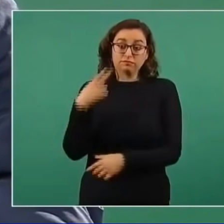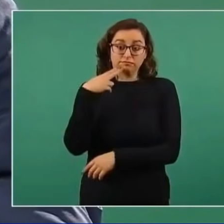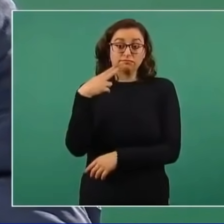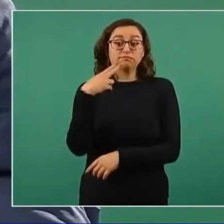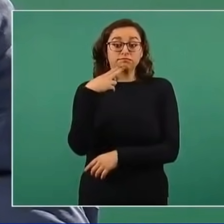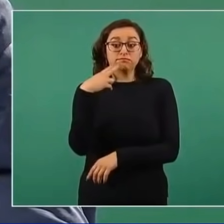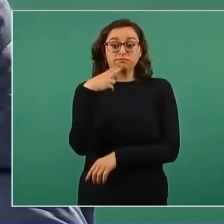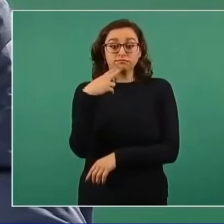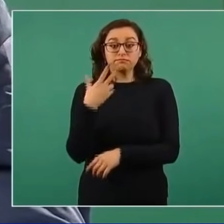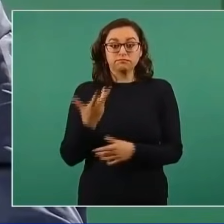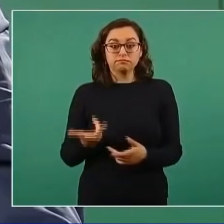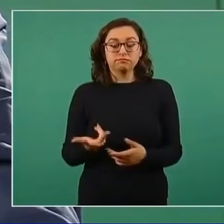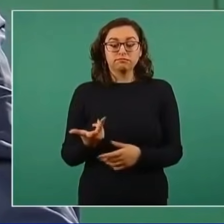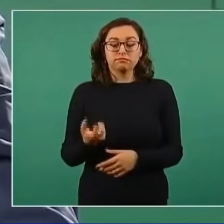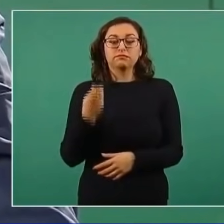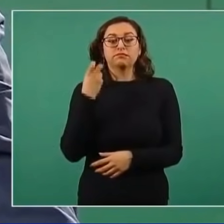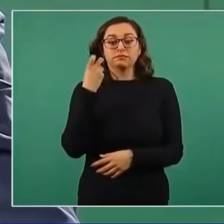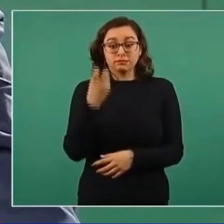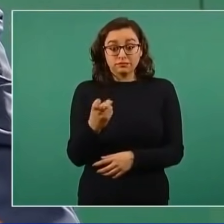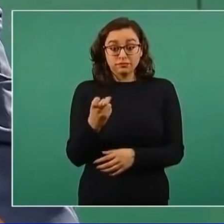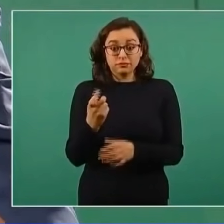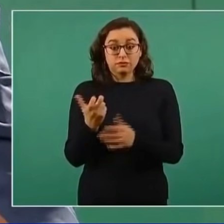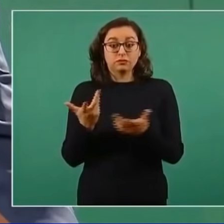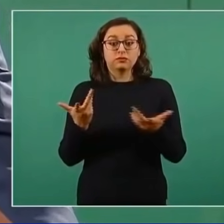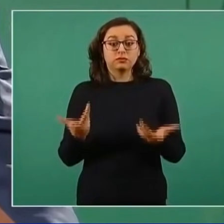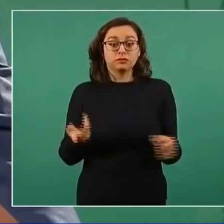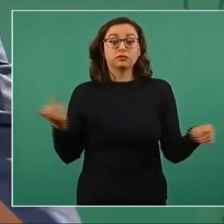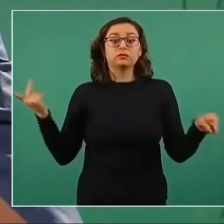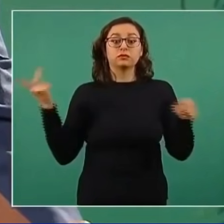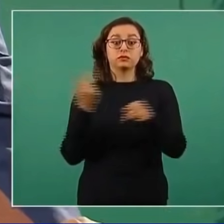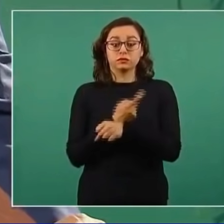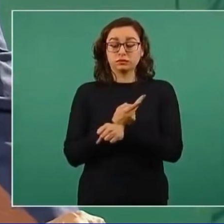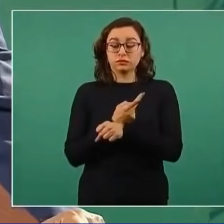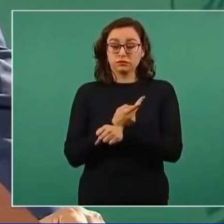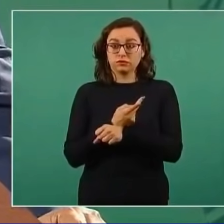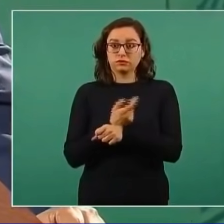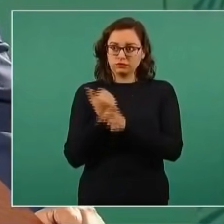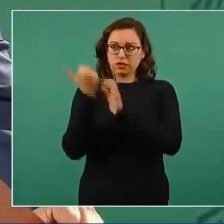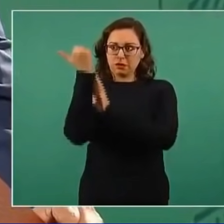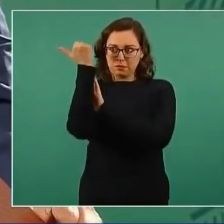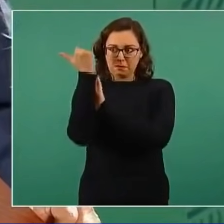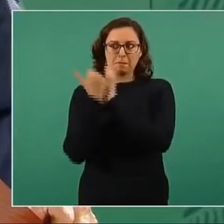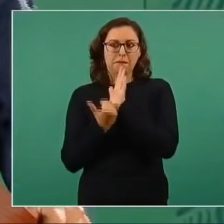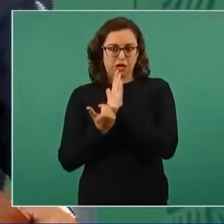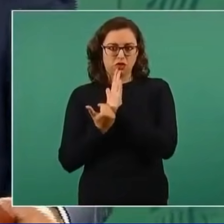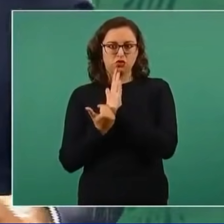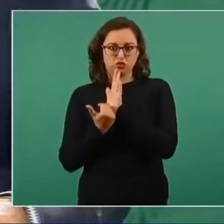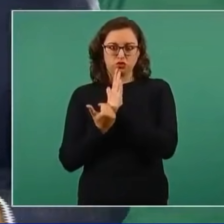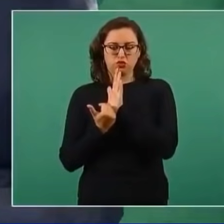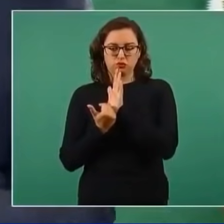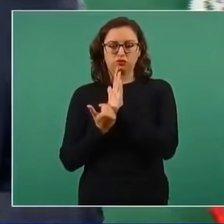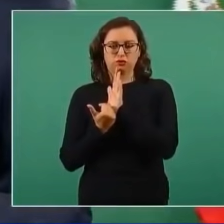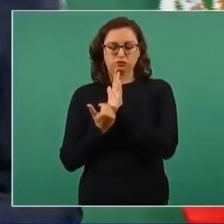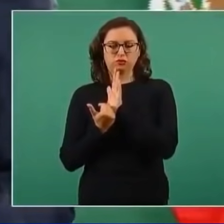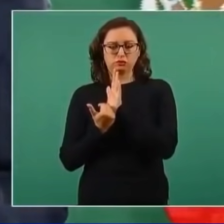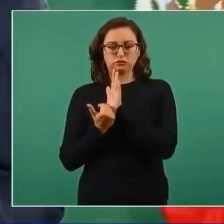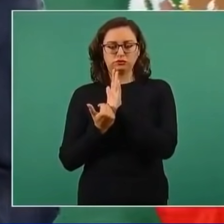de ahorrar y de evitar el uso de estos combustibles